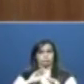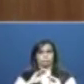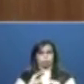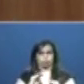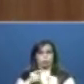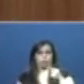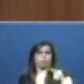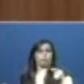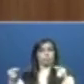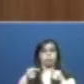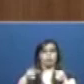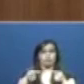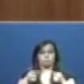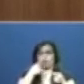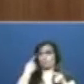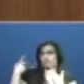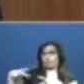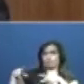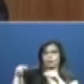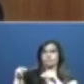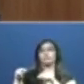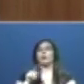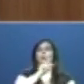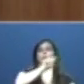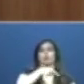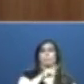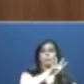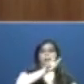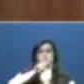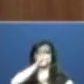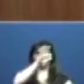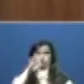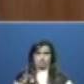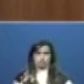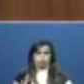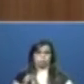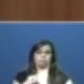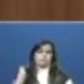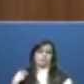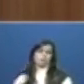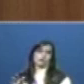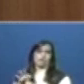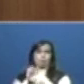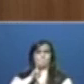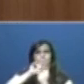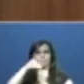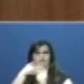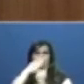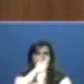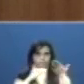público al concluir 2012 en el 1,42 por del pib regional frente al